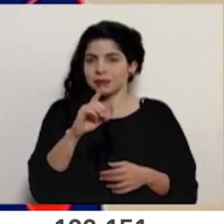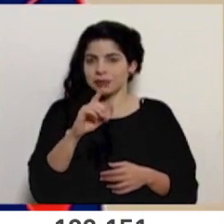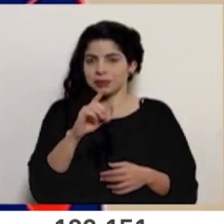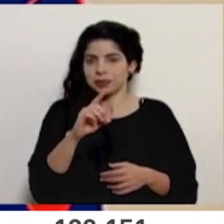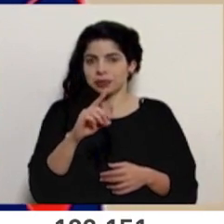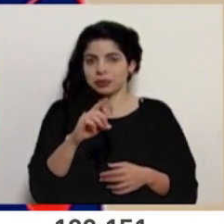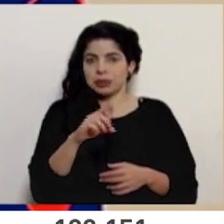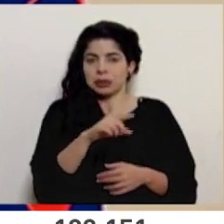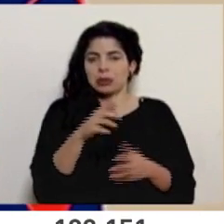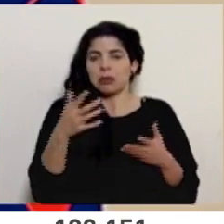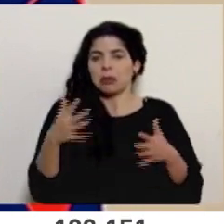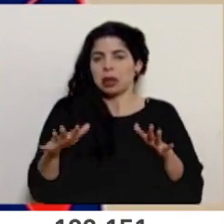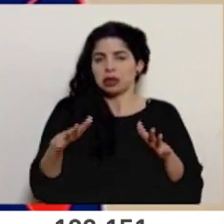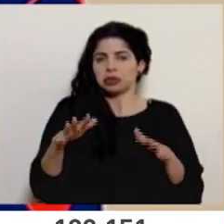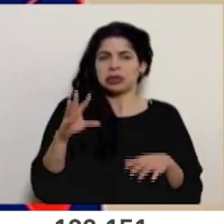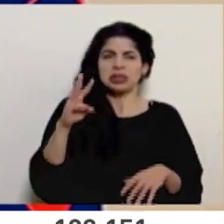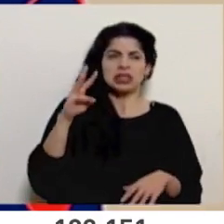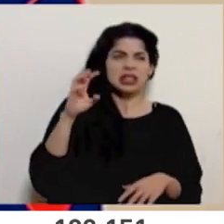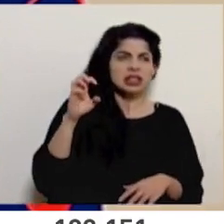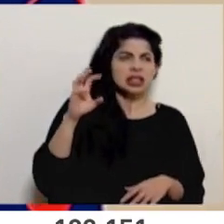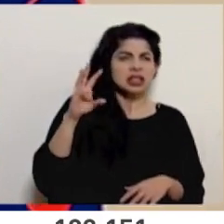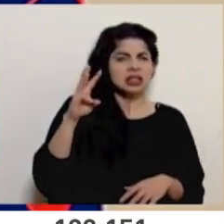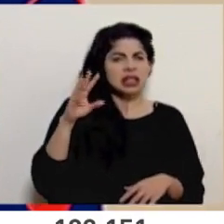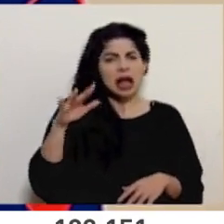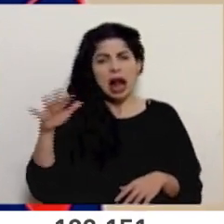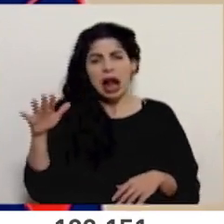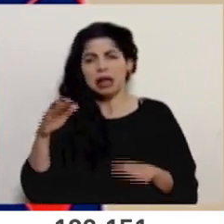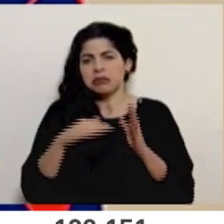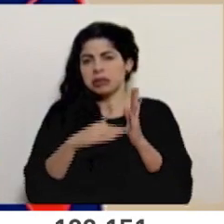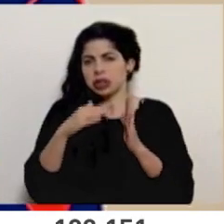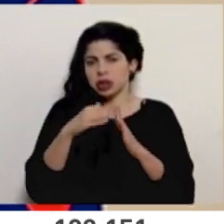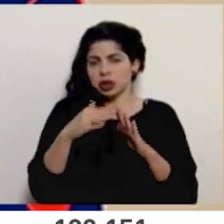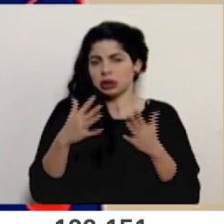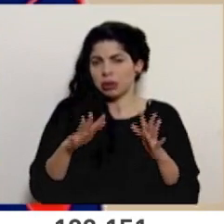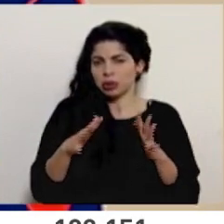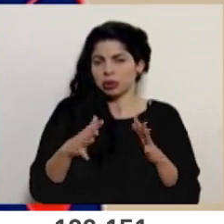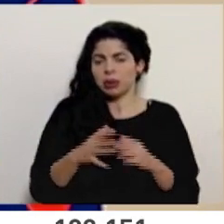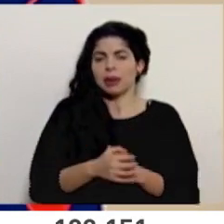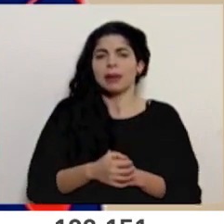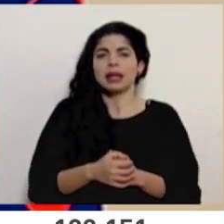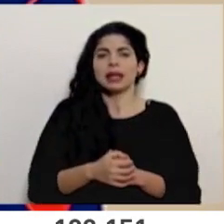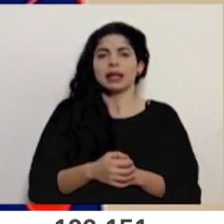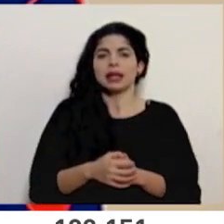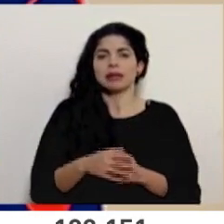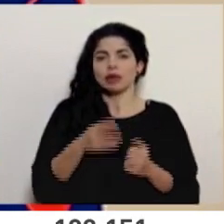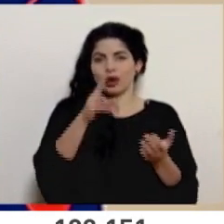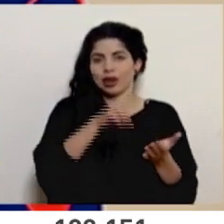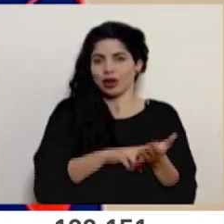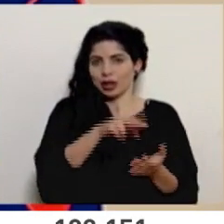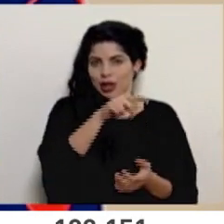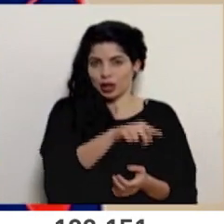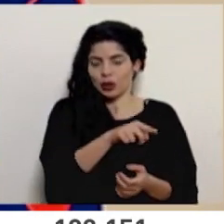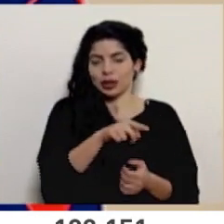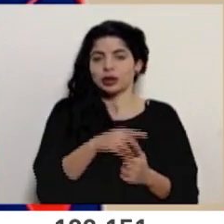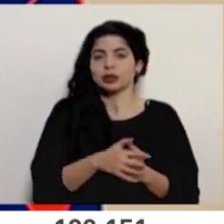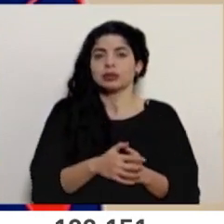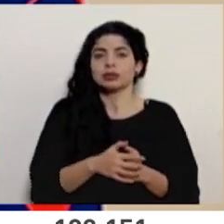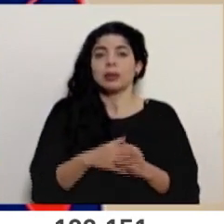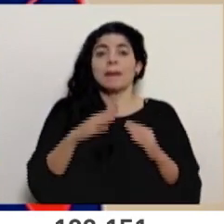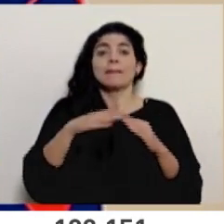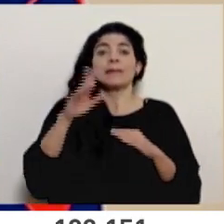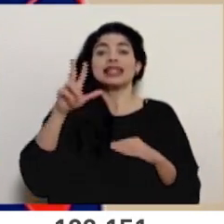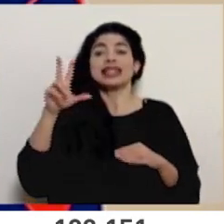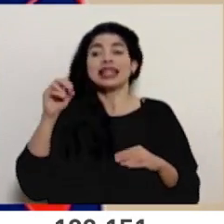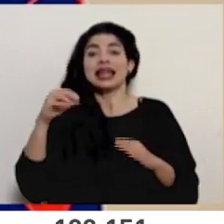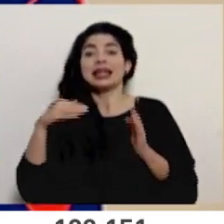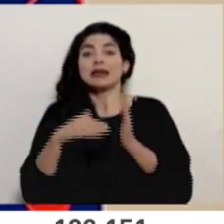monto más o menos de 660 y algo millones aproximadamente, lo que se contrató de más de